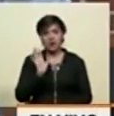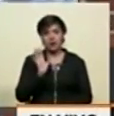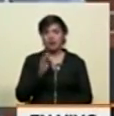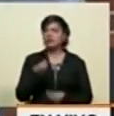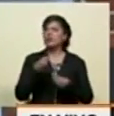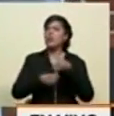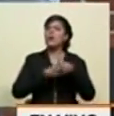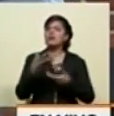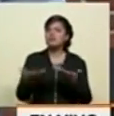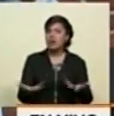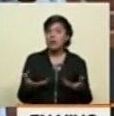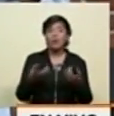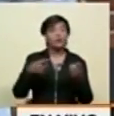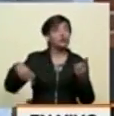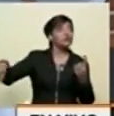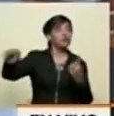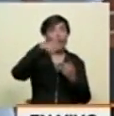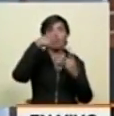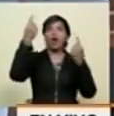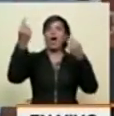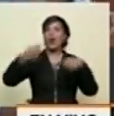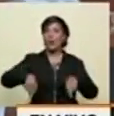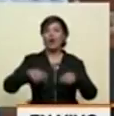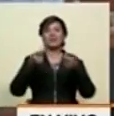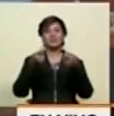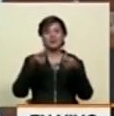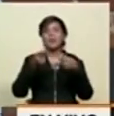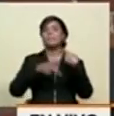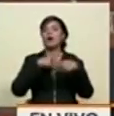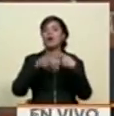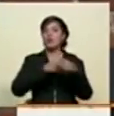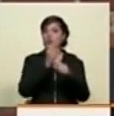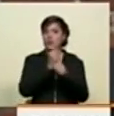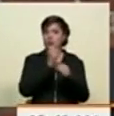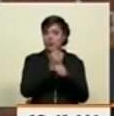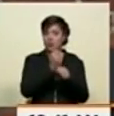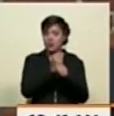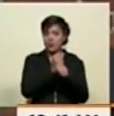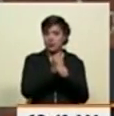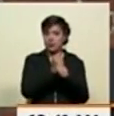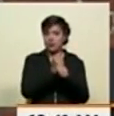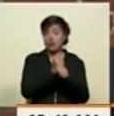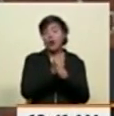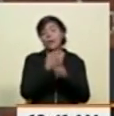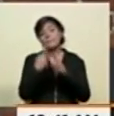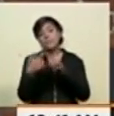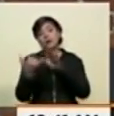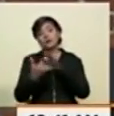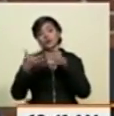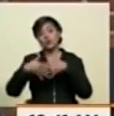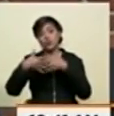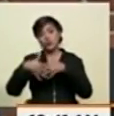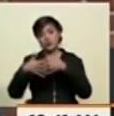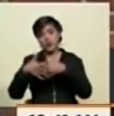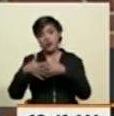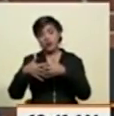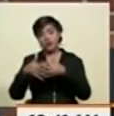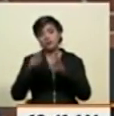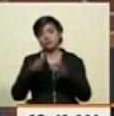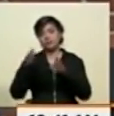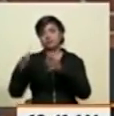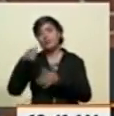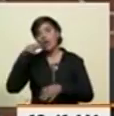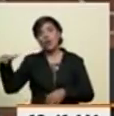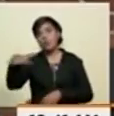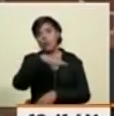hacemos entonces para acordar unos buenos precios para los productores, para la agroindustria y para el